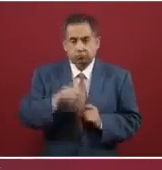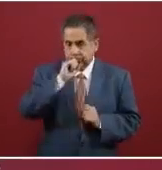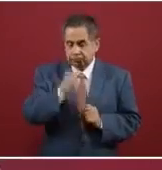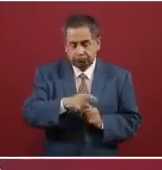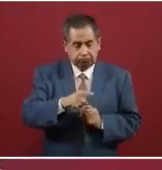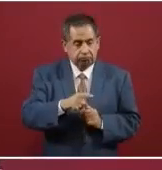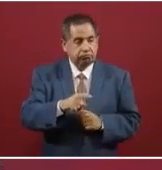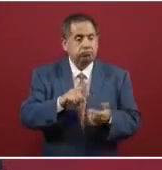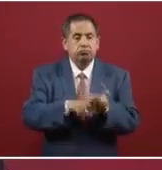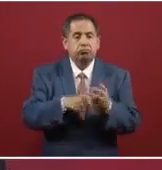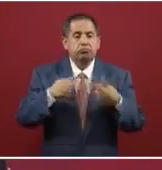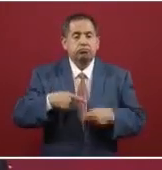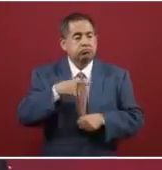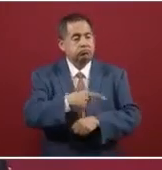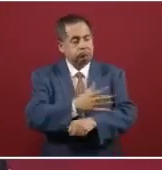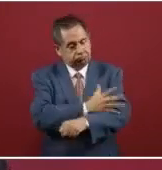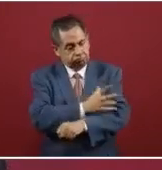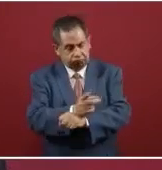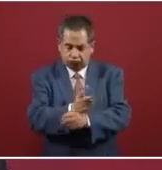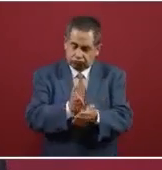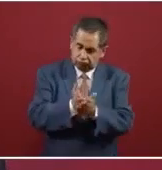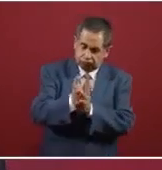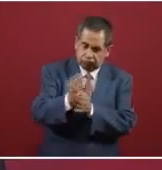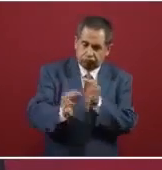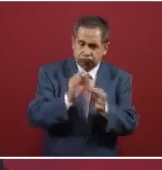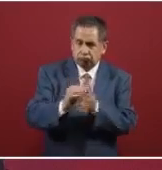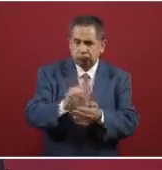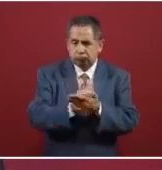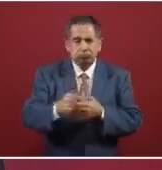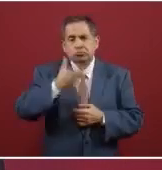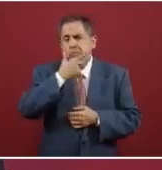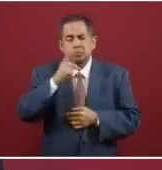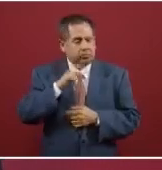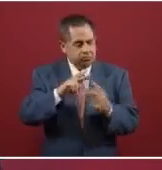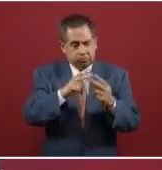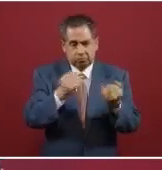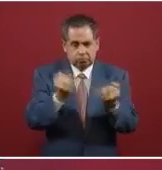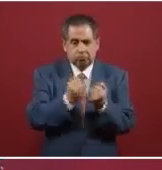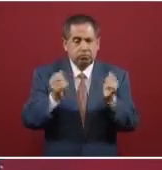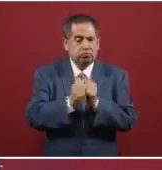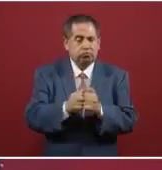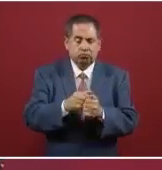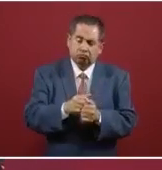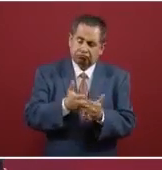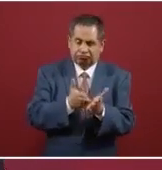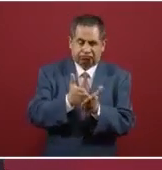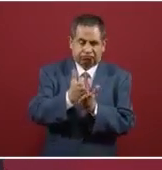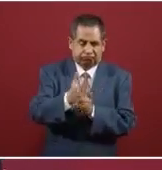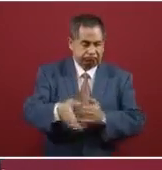también sean gente íntegros, mujeres y hombres, que actúen con